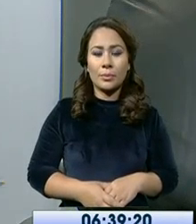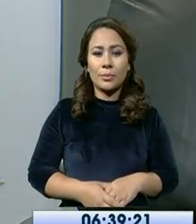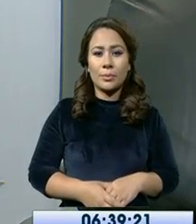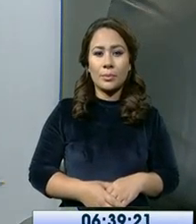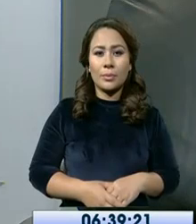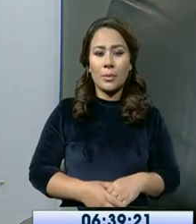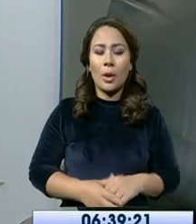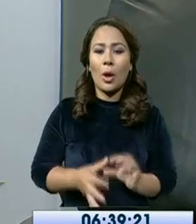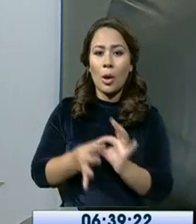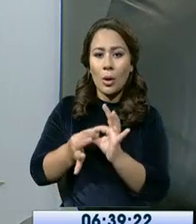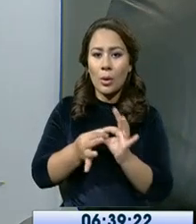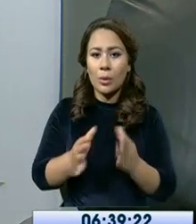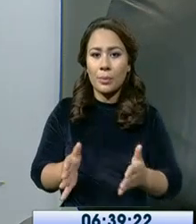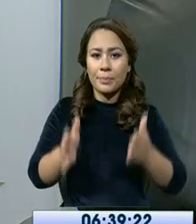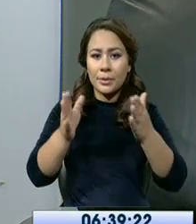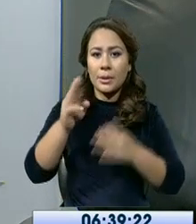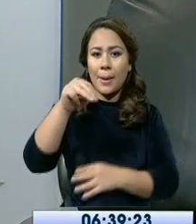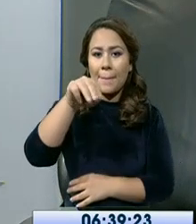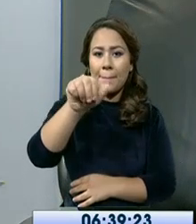Marcela, buenos días. ¿Me escuchas?